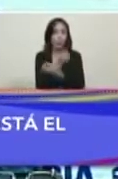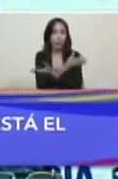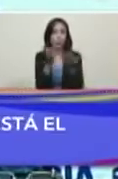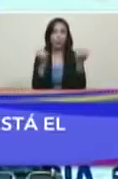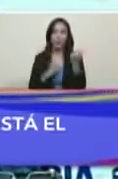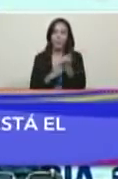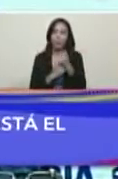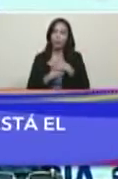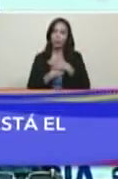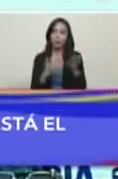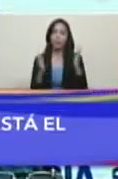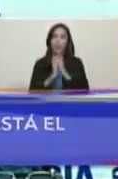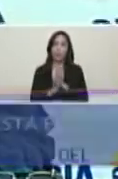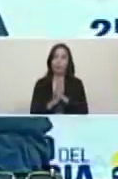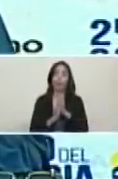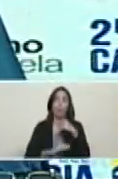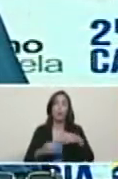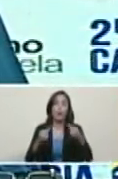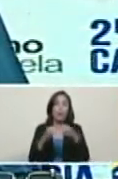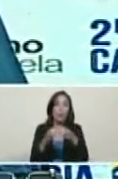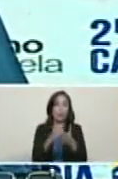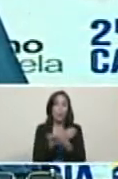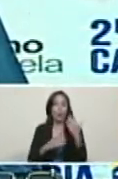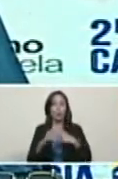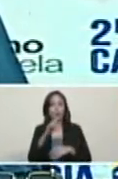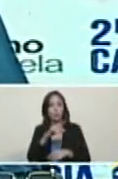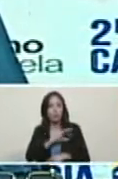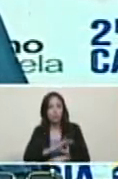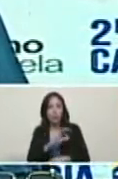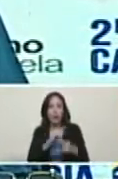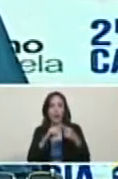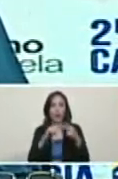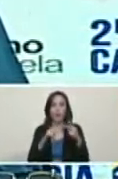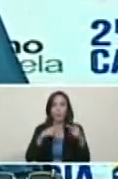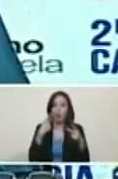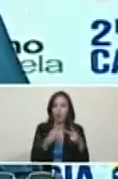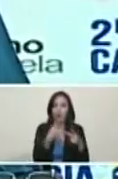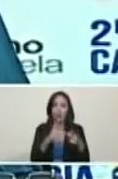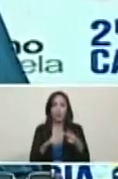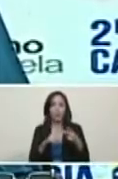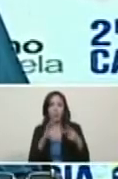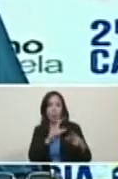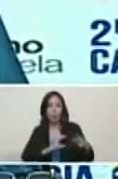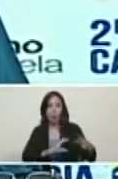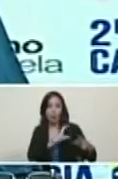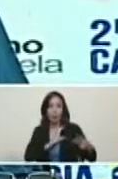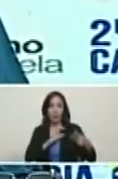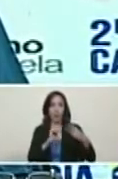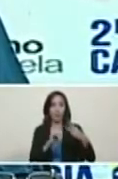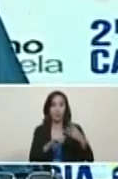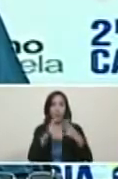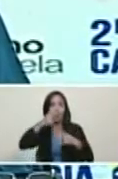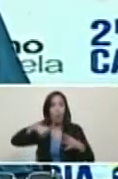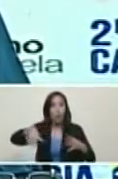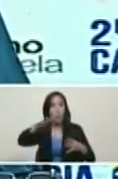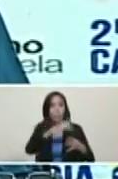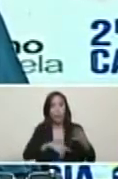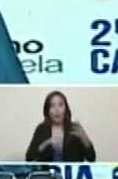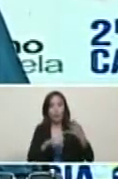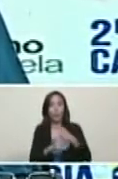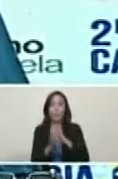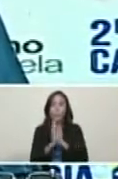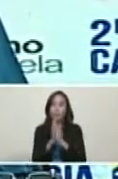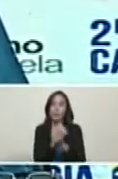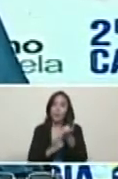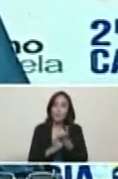apoyo de todos los grupos, movimientos sociales, colectivos, movimientos populares, y pido el